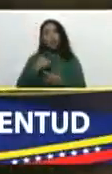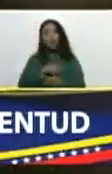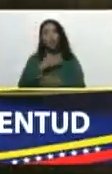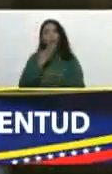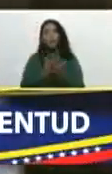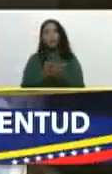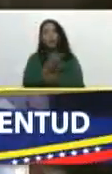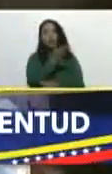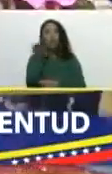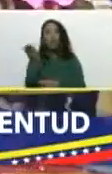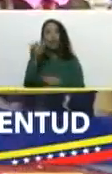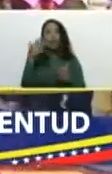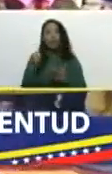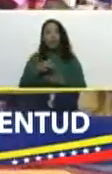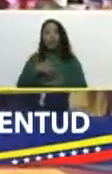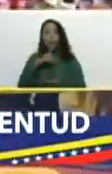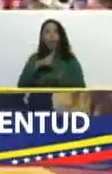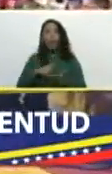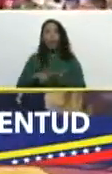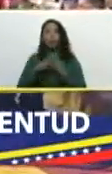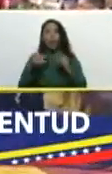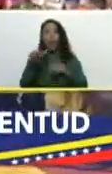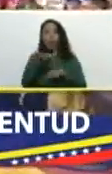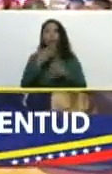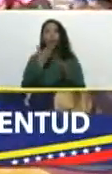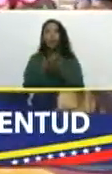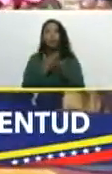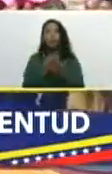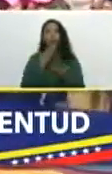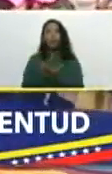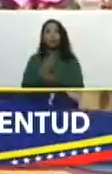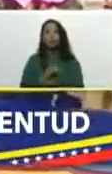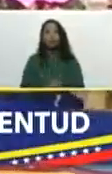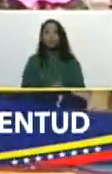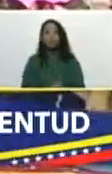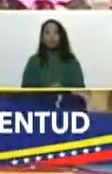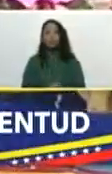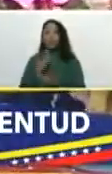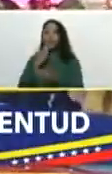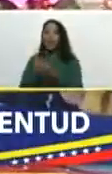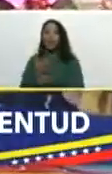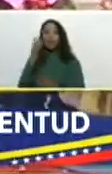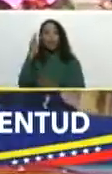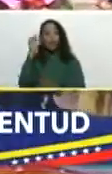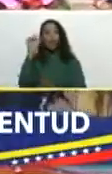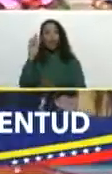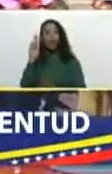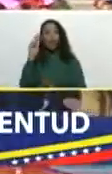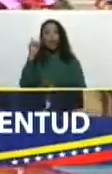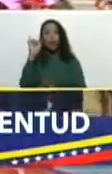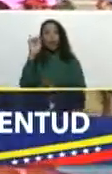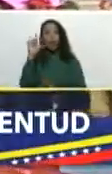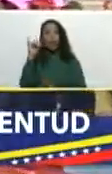pedimos a ustedes que se puedan cumplir todas estas propuestas. Muchas gracias. Gracias, Urieli. Tú eres psicóloga.